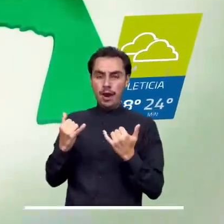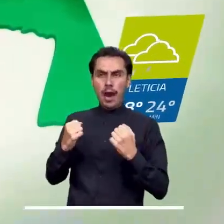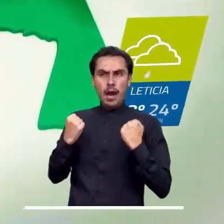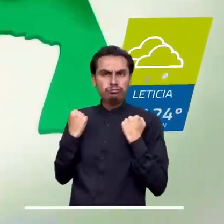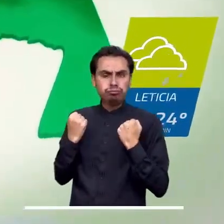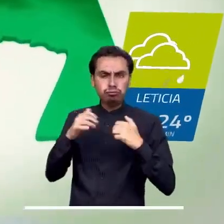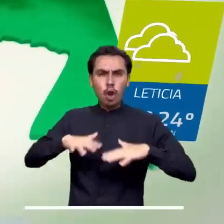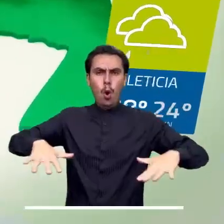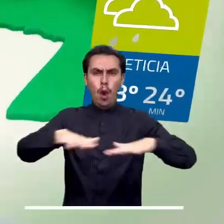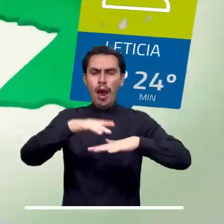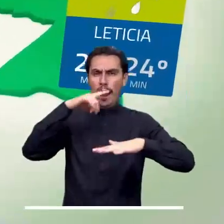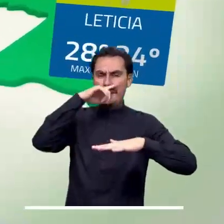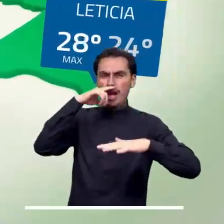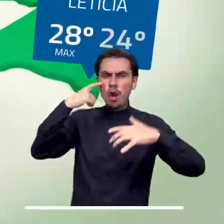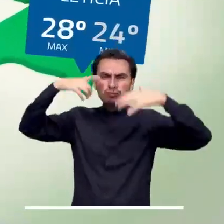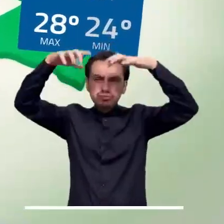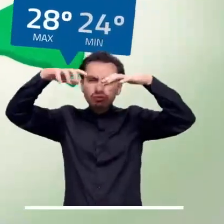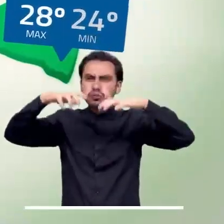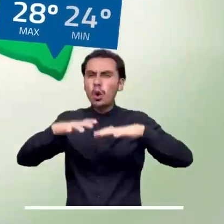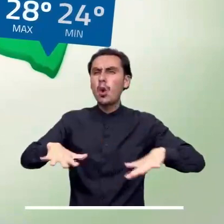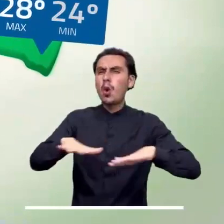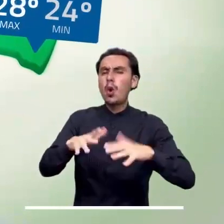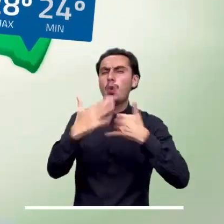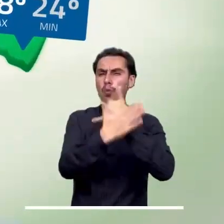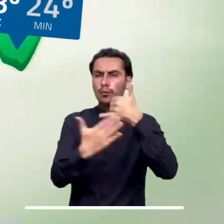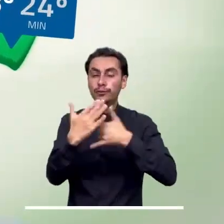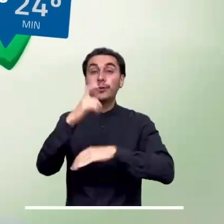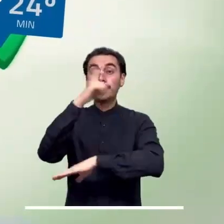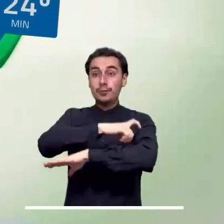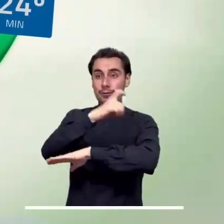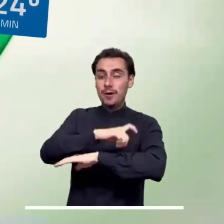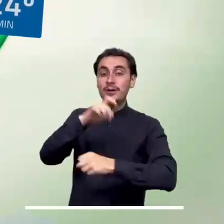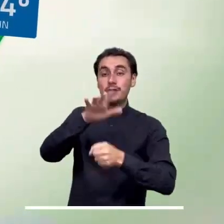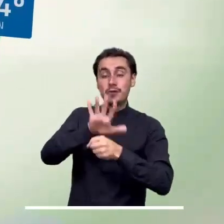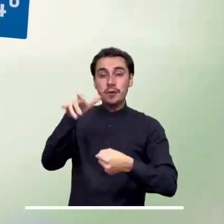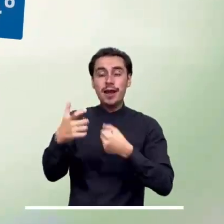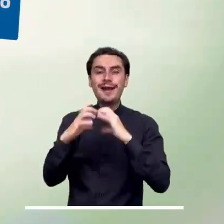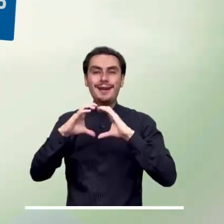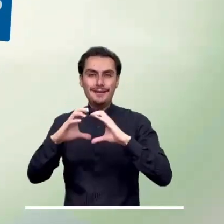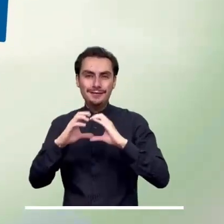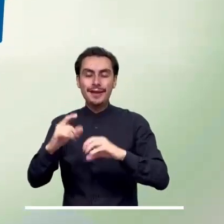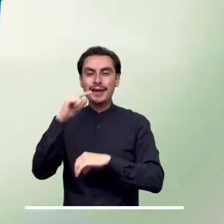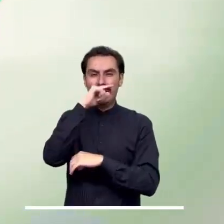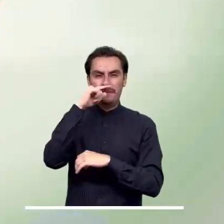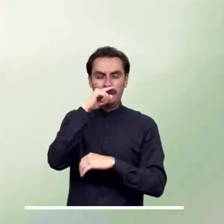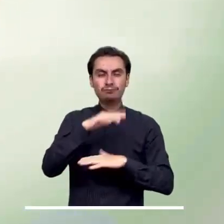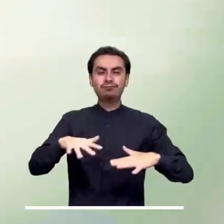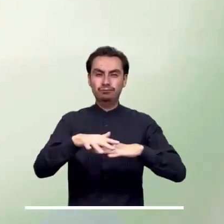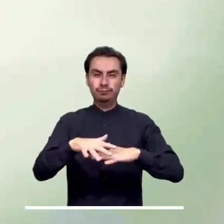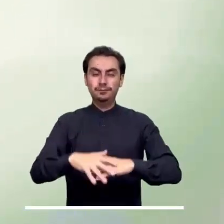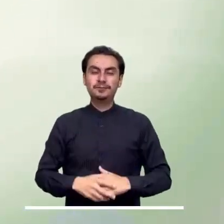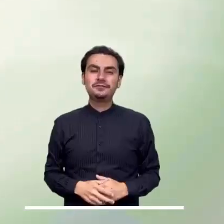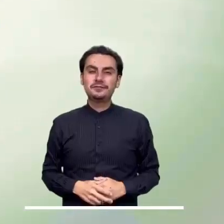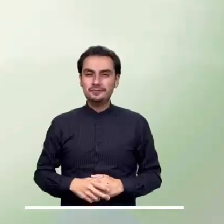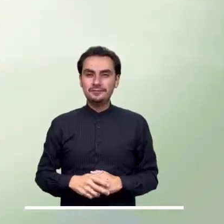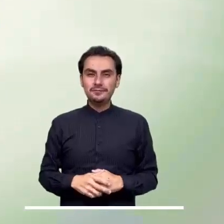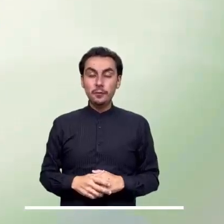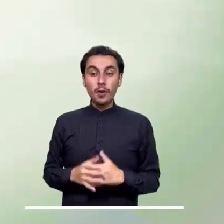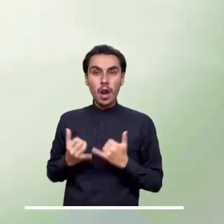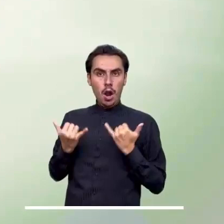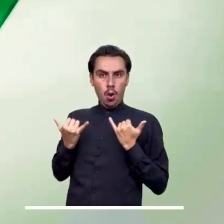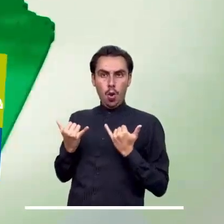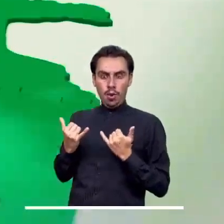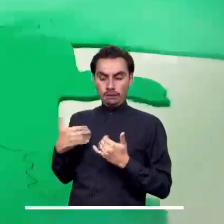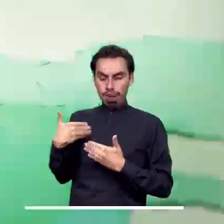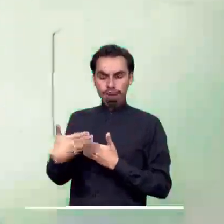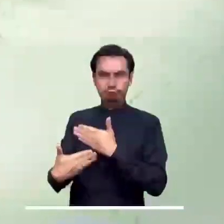Amazonía colombiana también amanece entre nubes, por lo cual se desencadenarán precipitaciones en la mayoría del territorio. Sale el sol